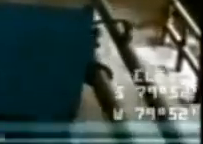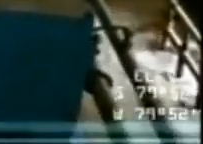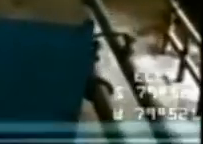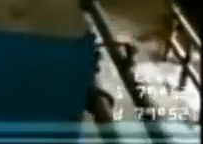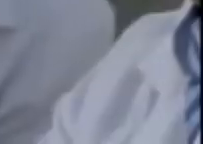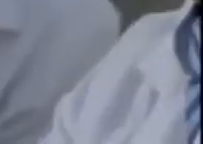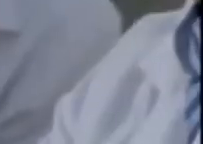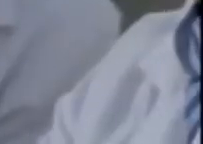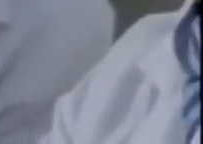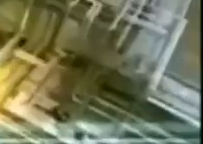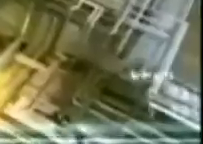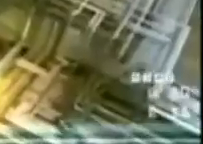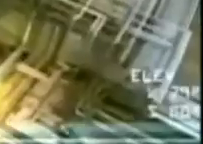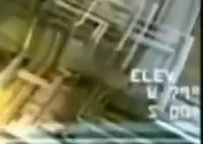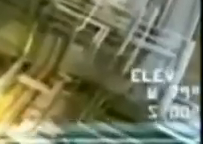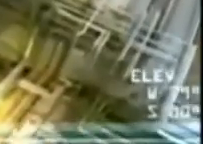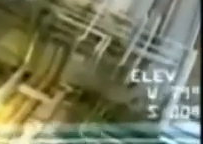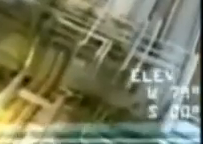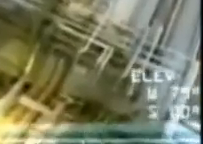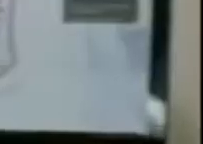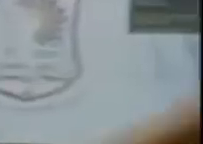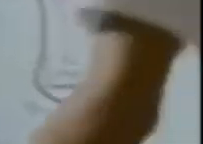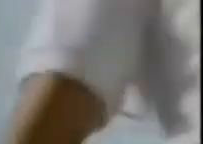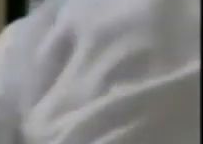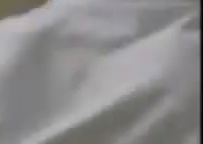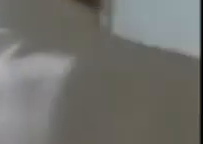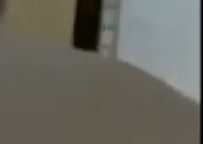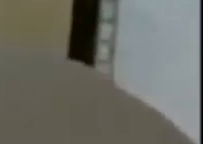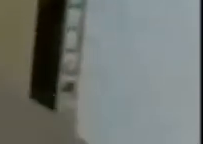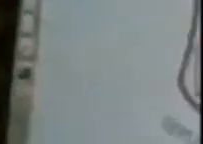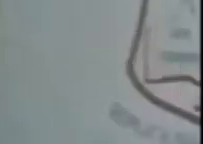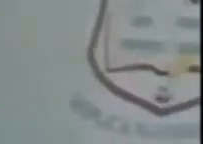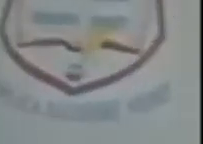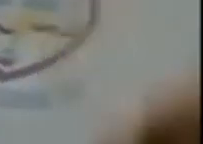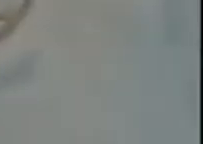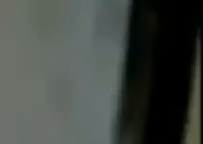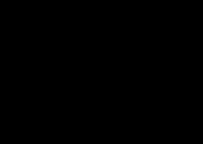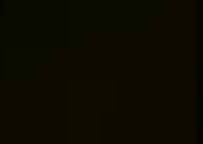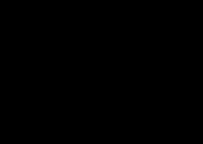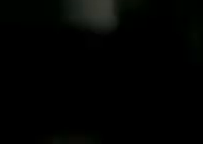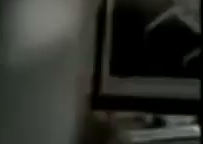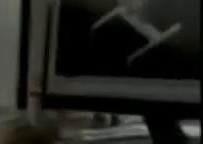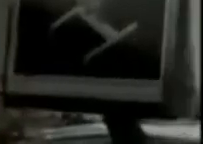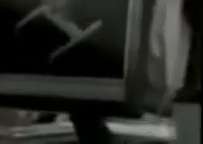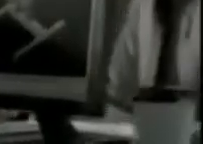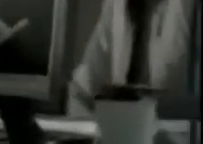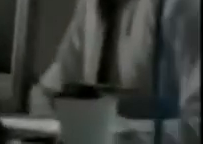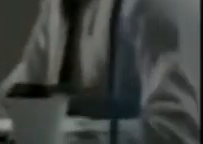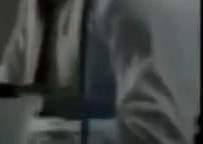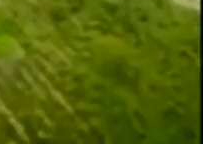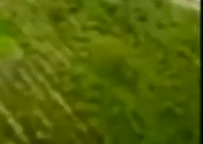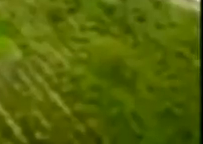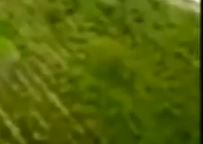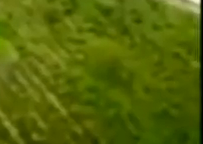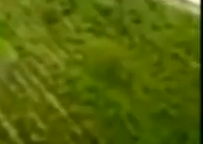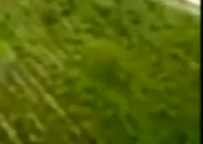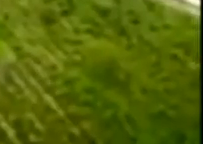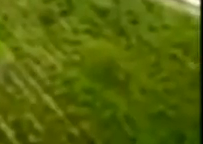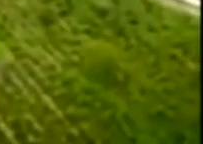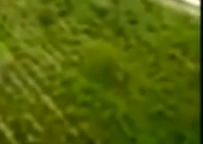con determinación abre caminos a nuevas fuentes de desarrollo como la ciencia y el conocimiento